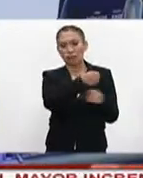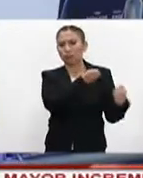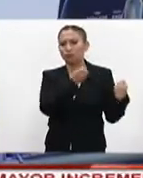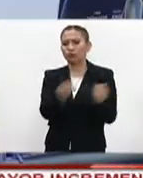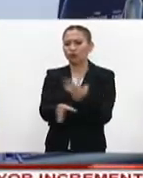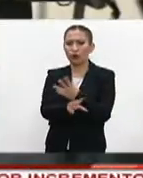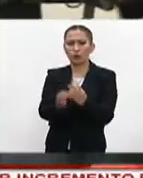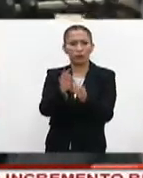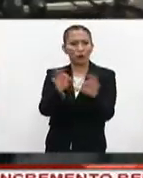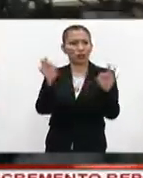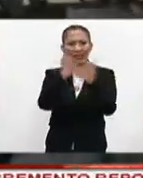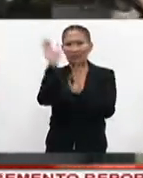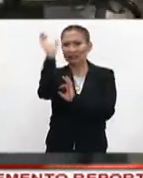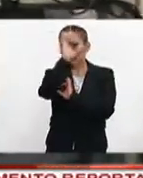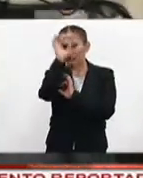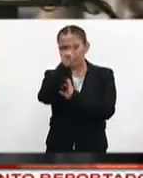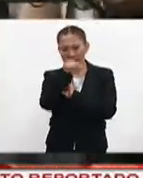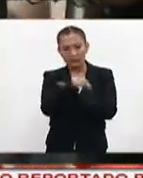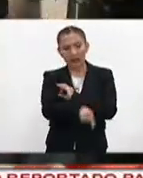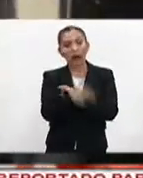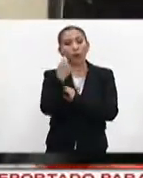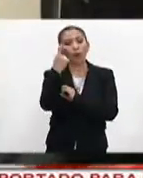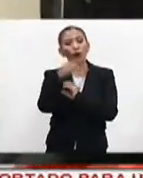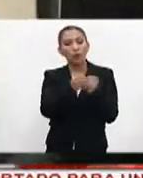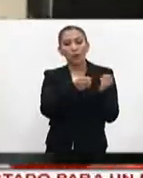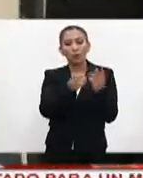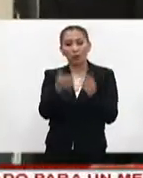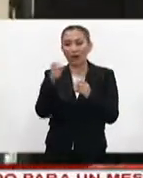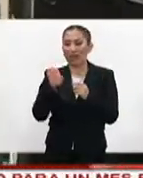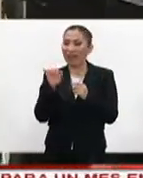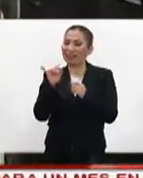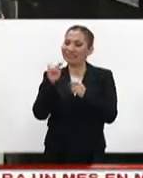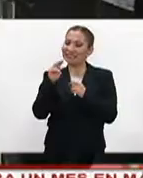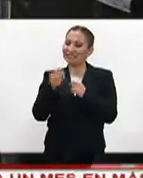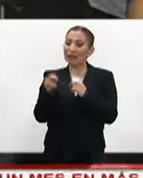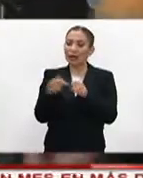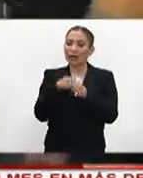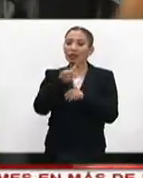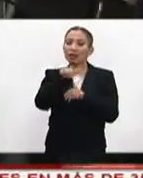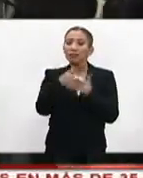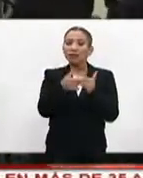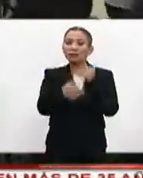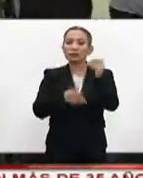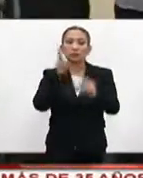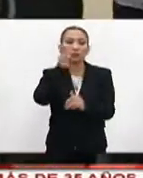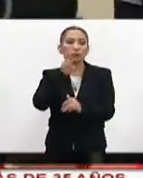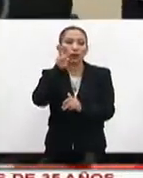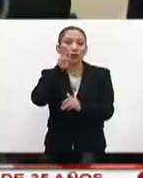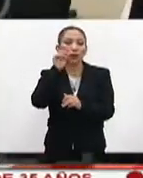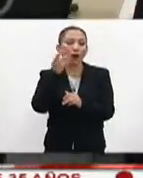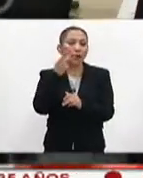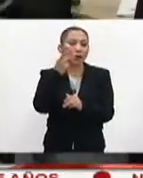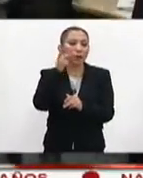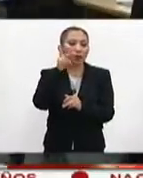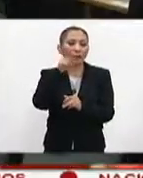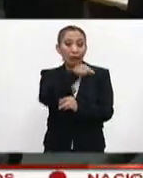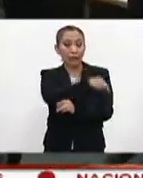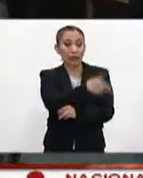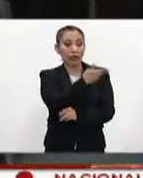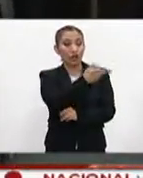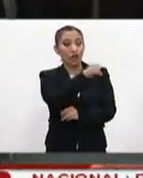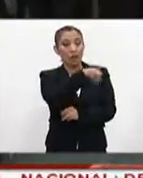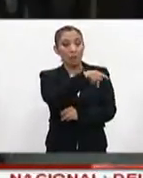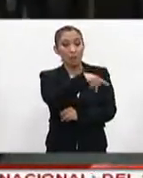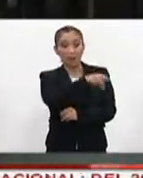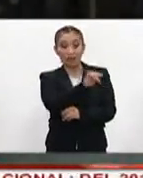muy importantes. La diferencia es que las contribuciones de Einstein se pudieron comprobar observacionalmente, y hasta la fecha todo lo que ha dicho Hawking no